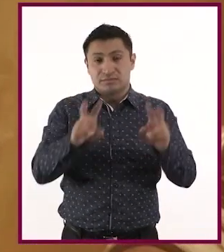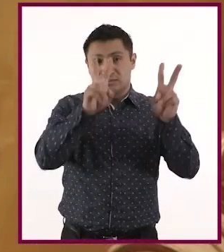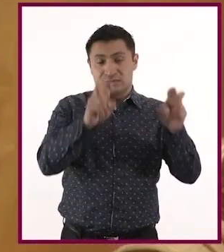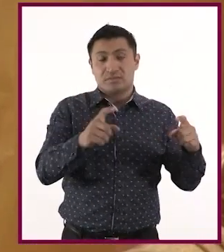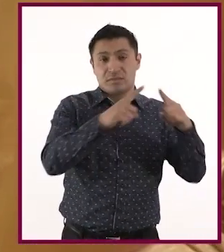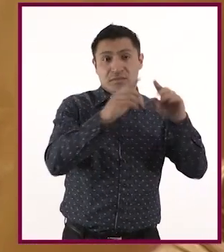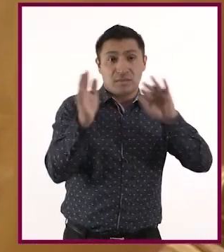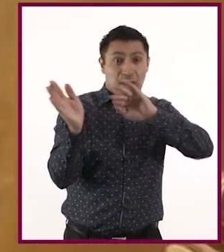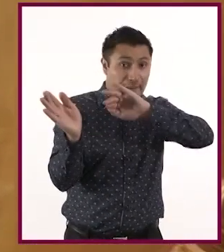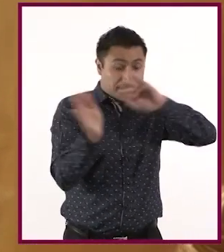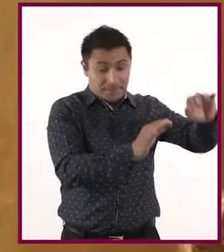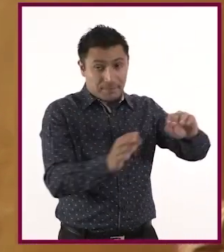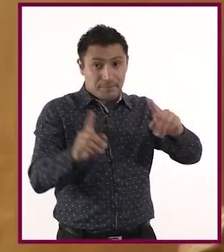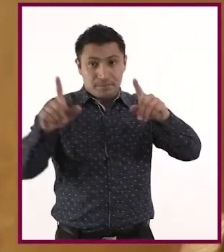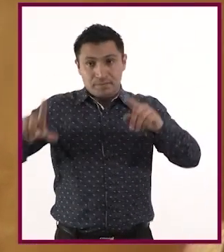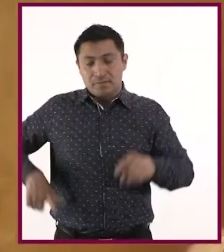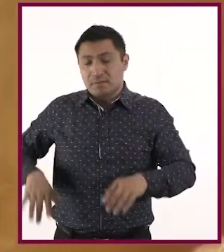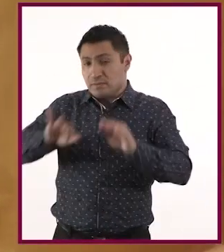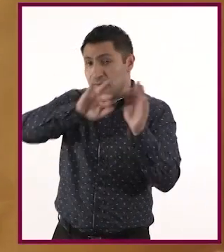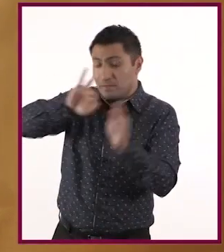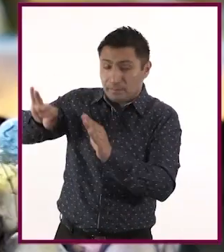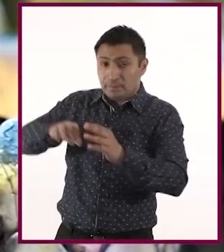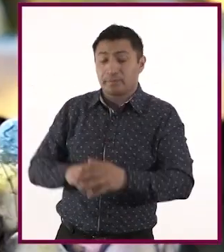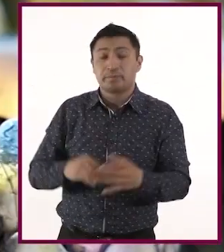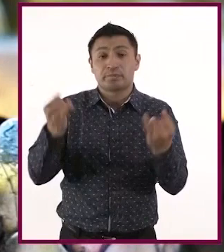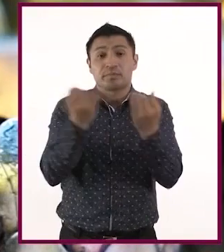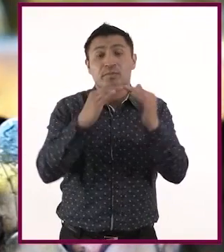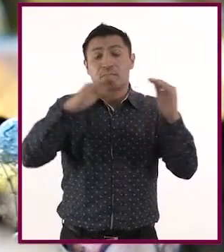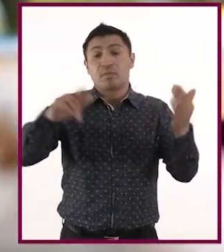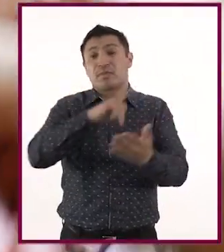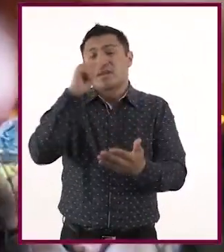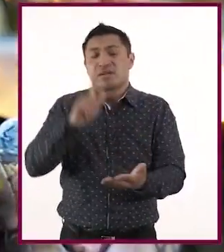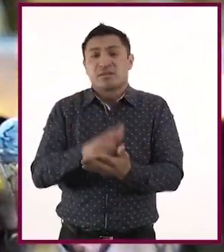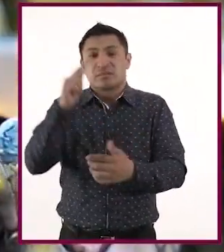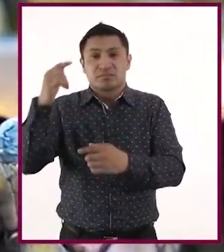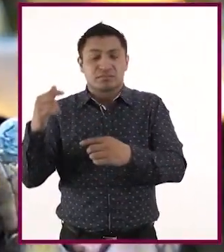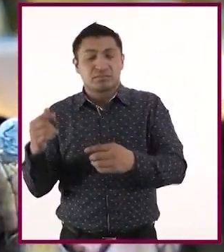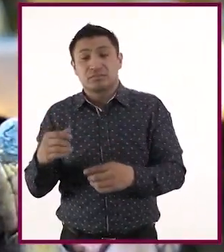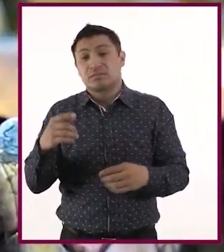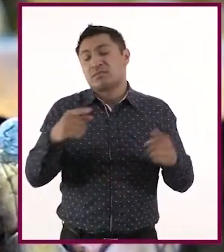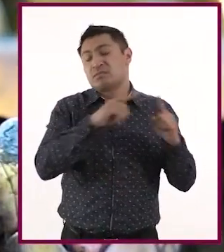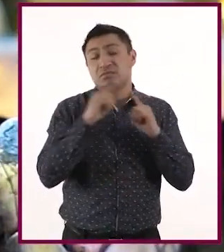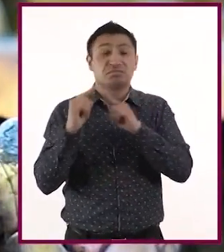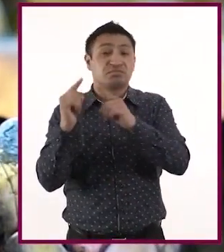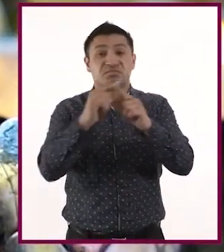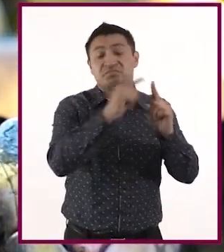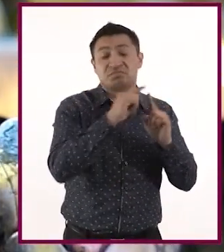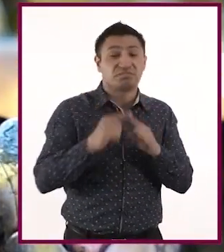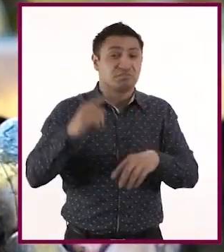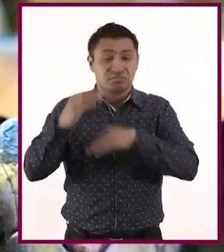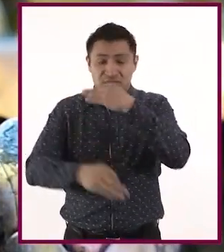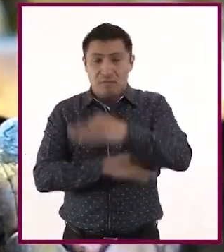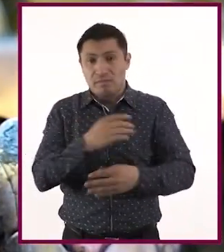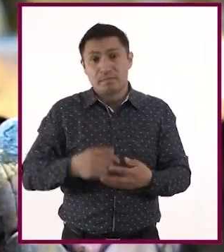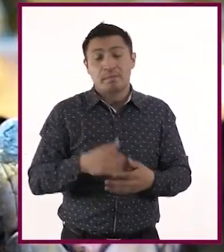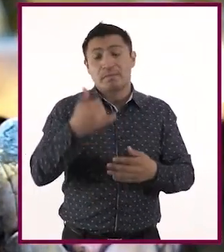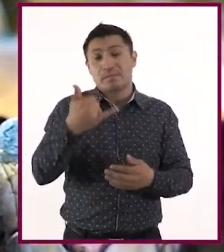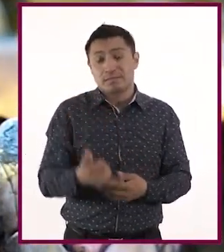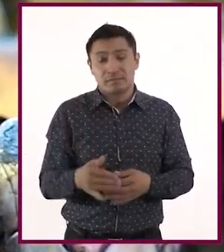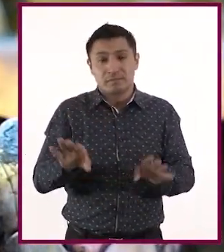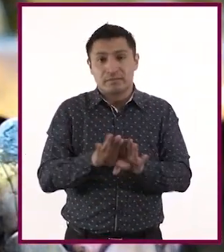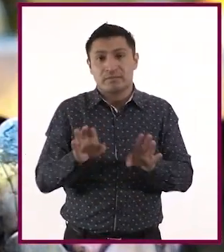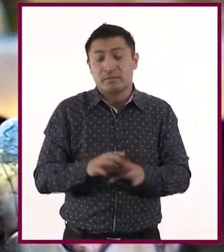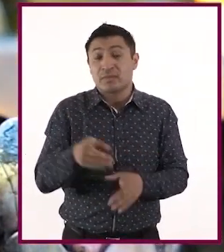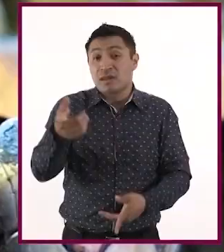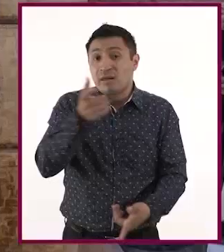y religiosos, igualdad jurídica de las iglesias y demás agrupaciones religiosas, y rechazo de la acumulación